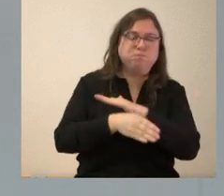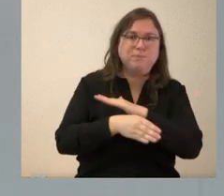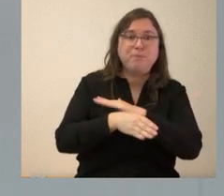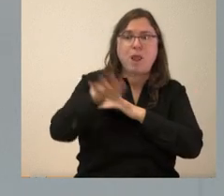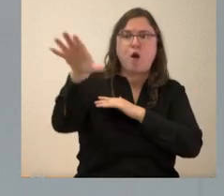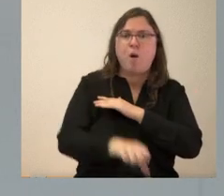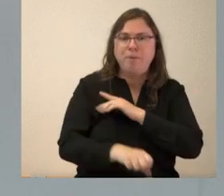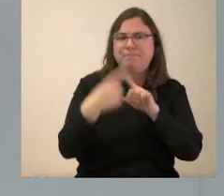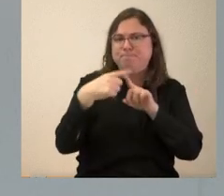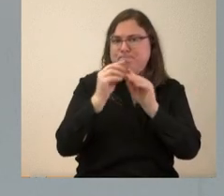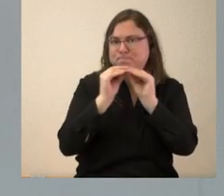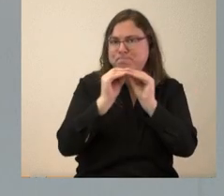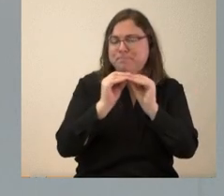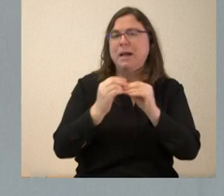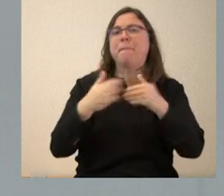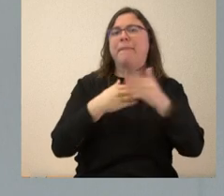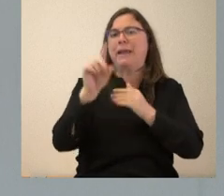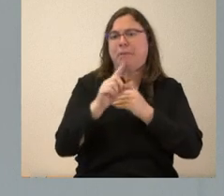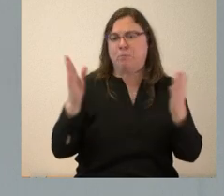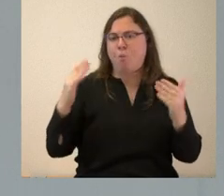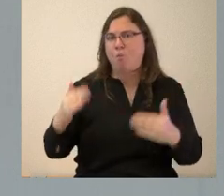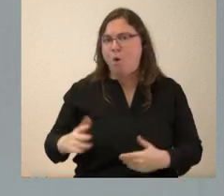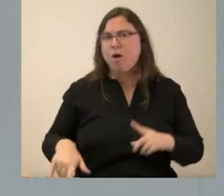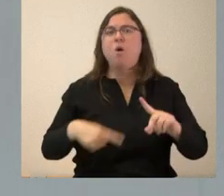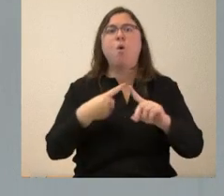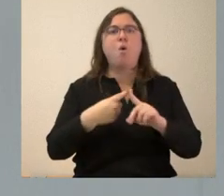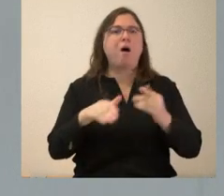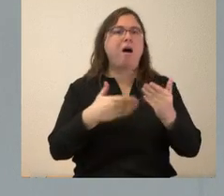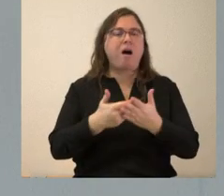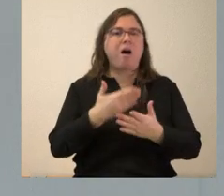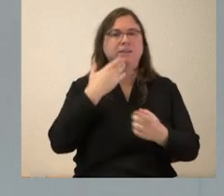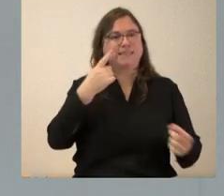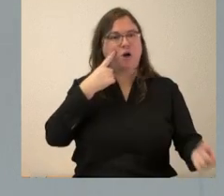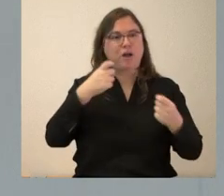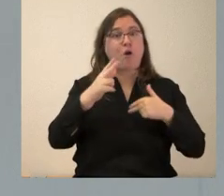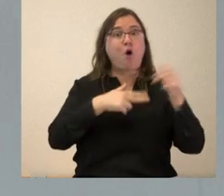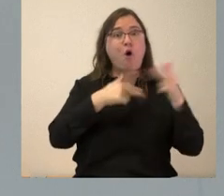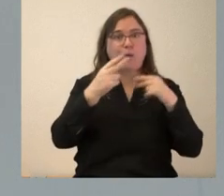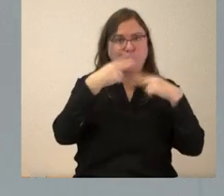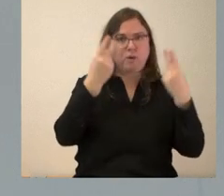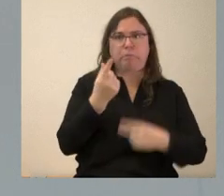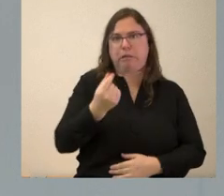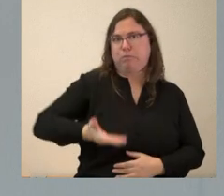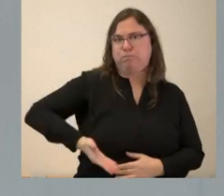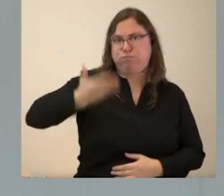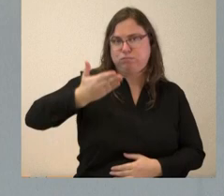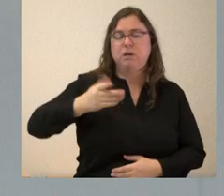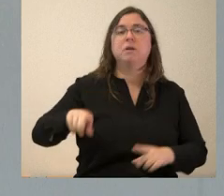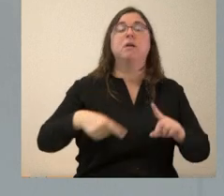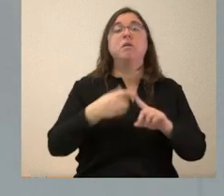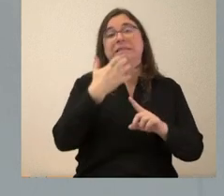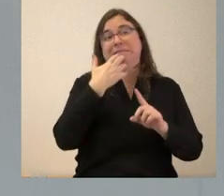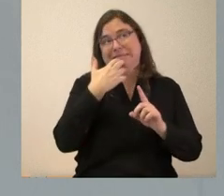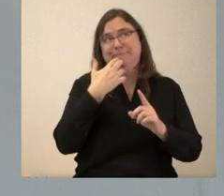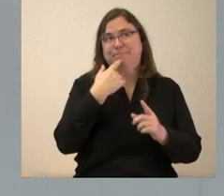industriales materias primas o incluso las dificultades de contratación de obra pública ante el aumento de precios o si me permiten